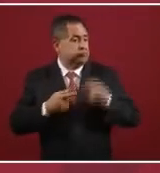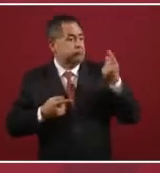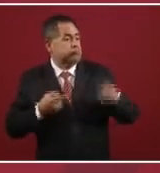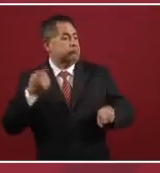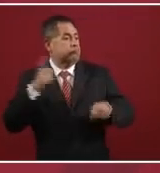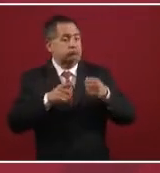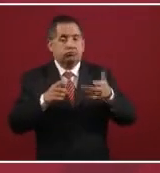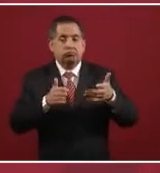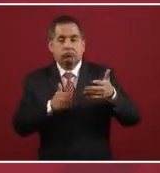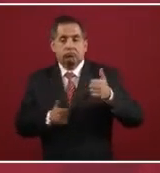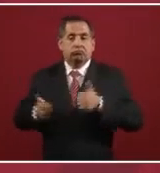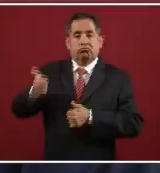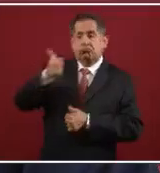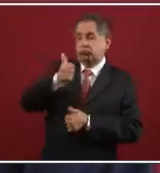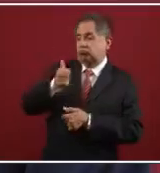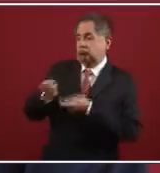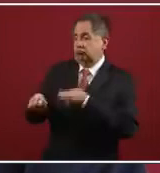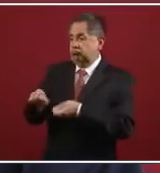poderes.